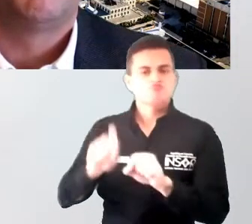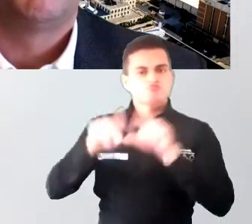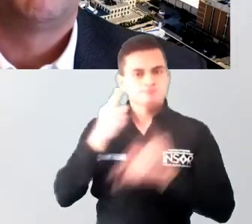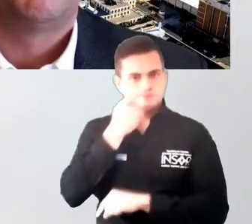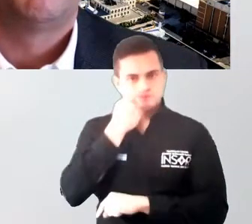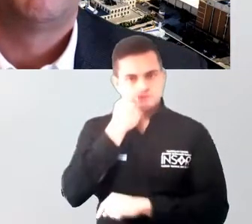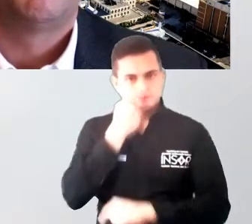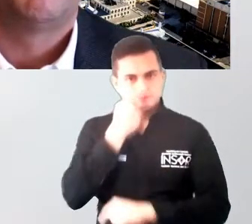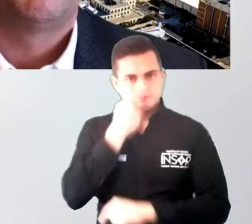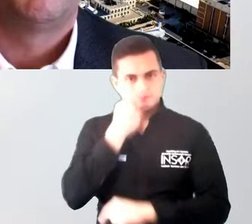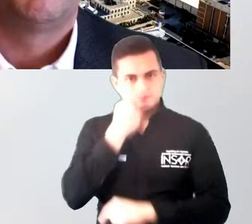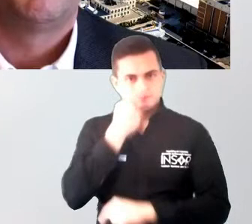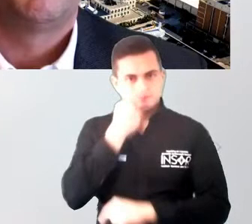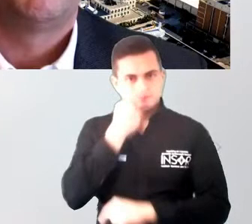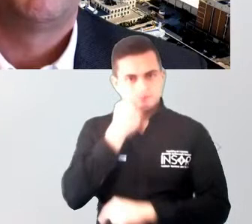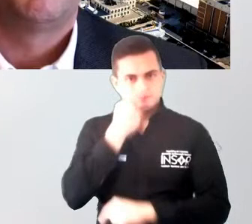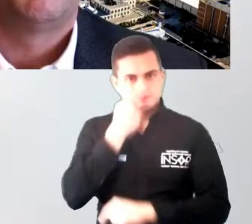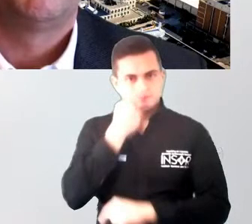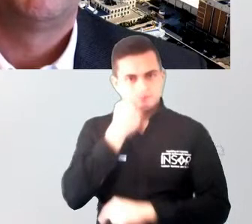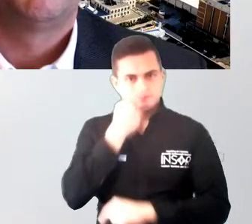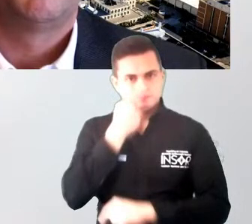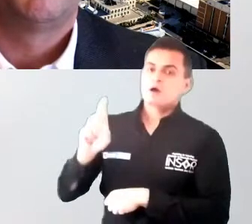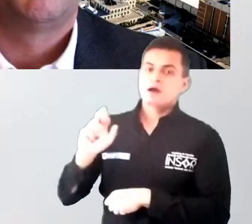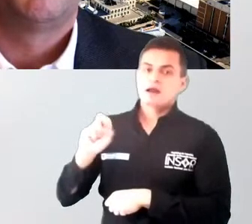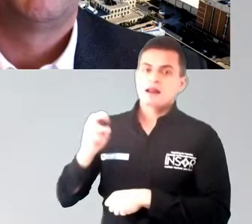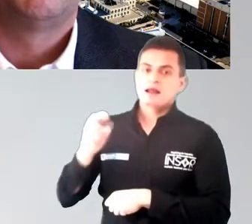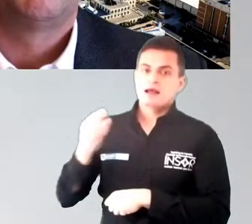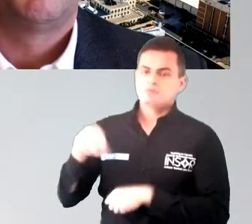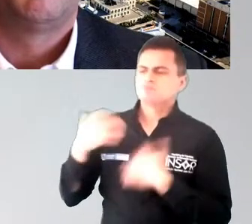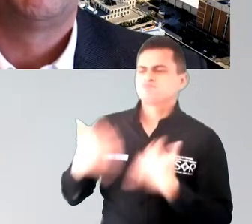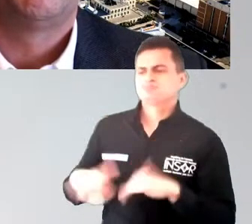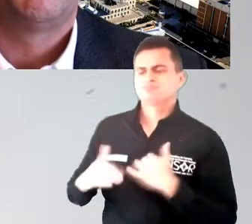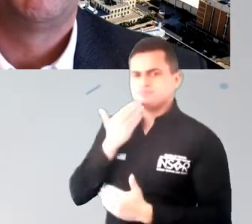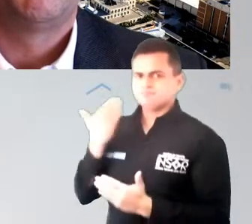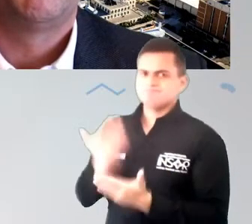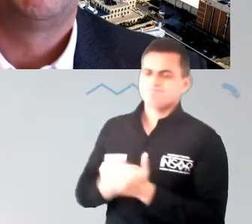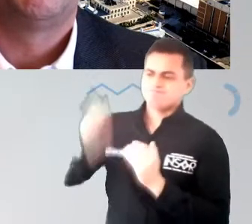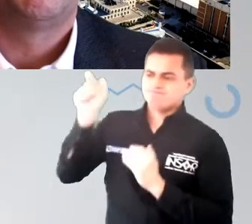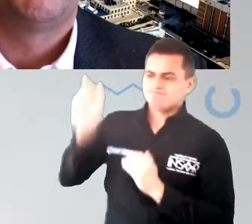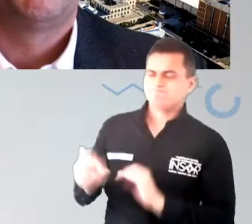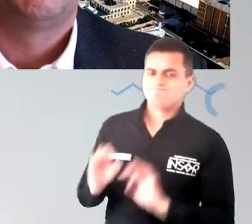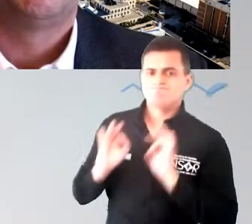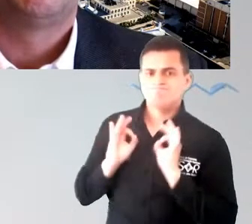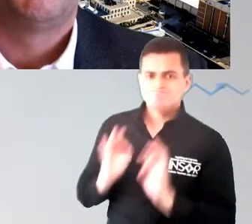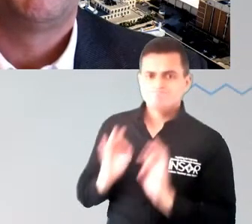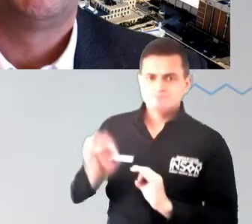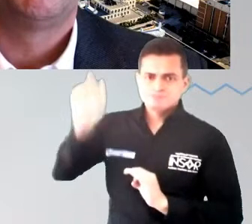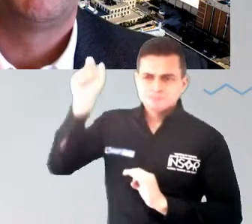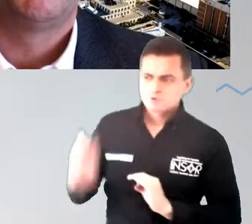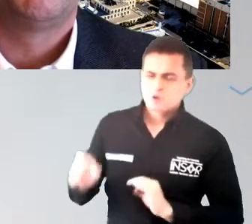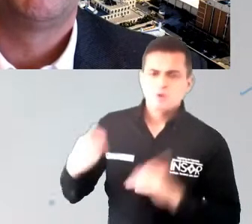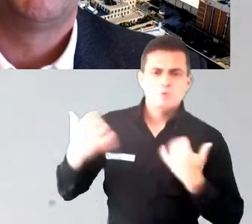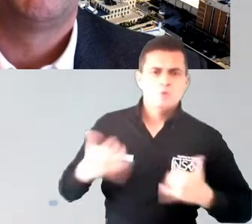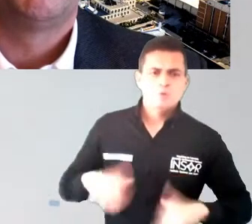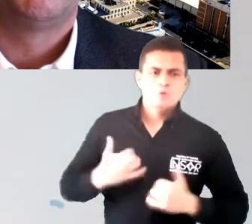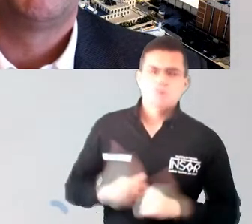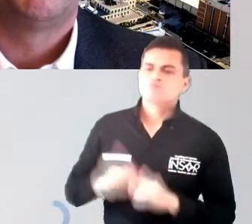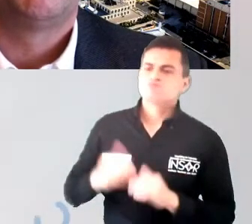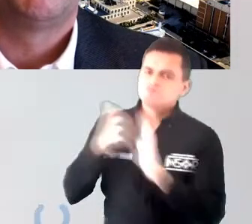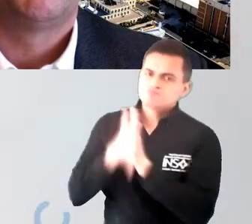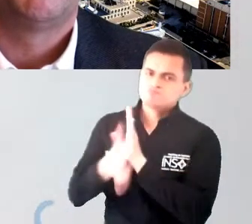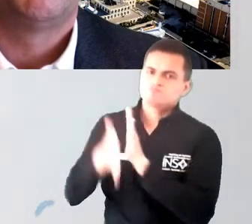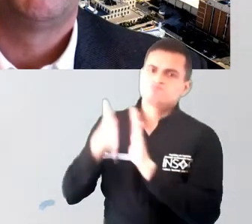Doctor Graham, tengo que agradecerle infinitamente. Esta ha sido una maravillosa experiencia. Yo